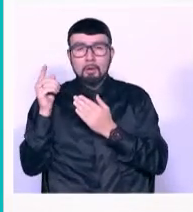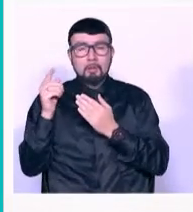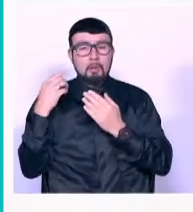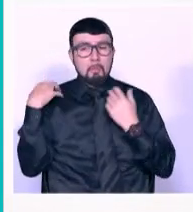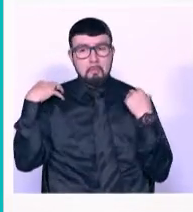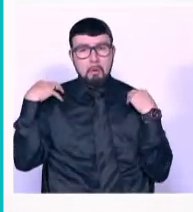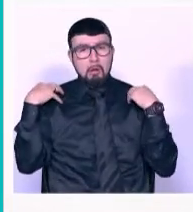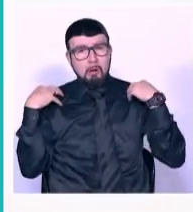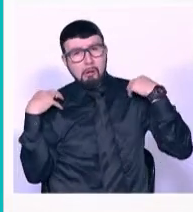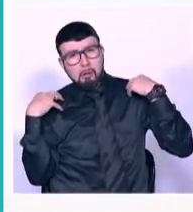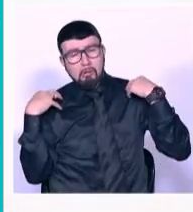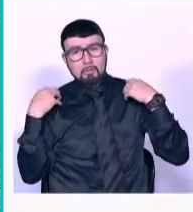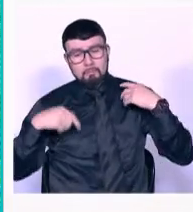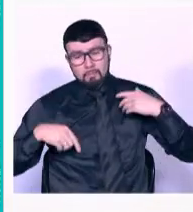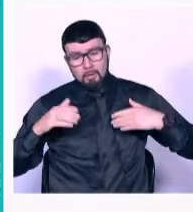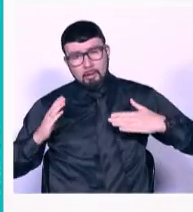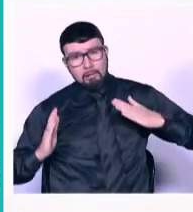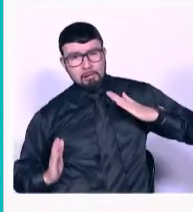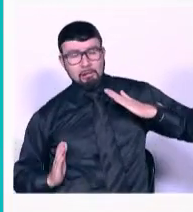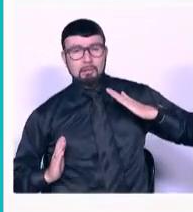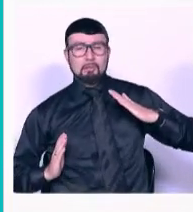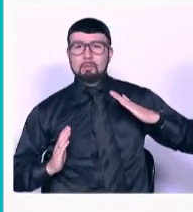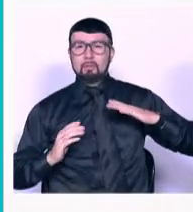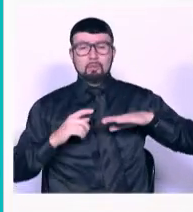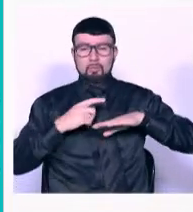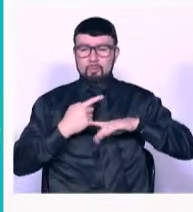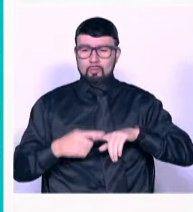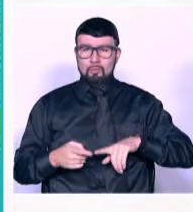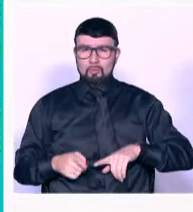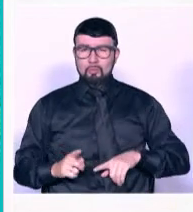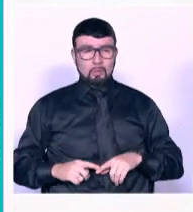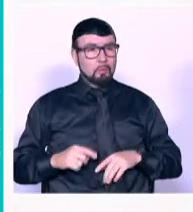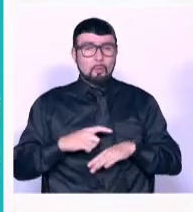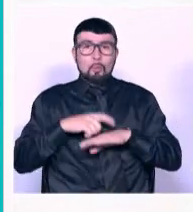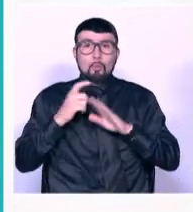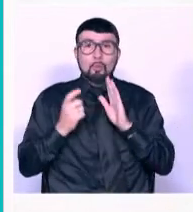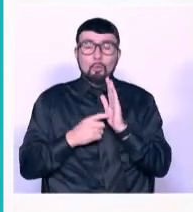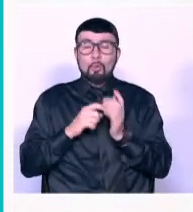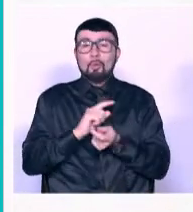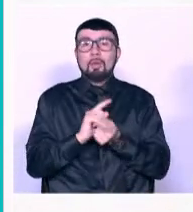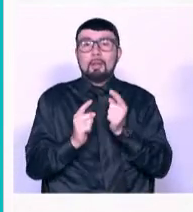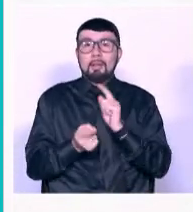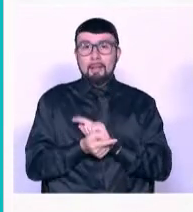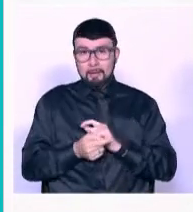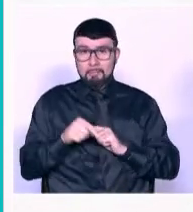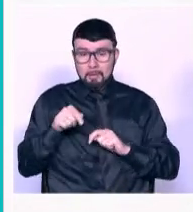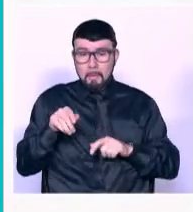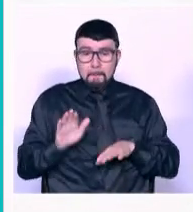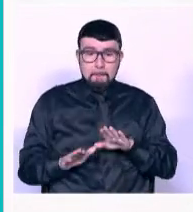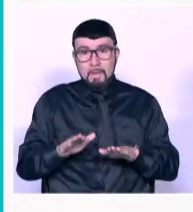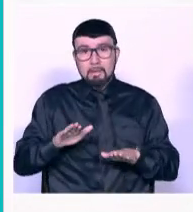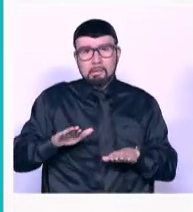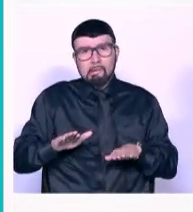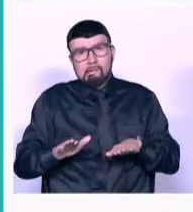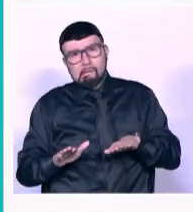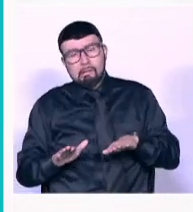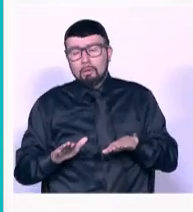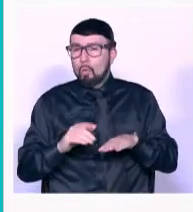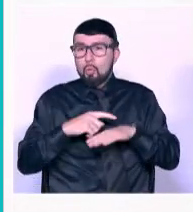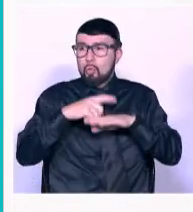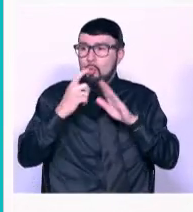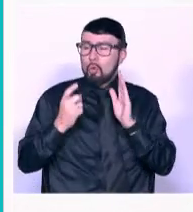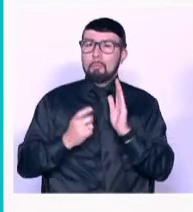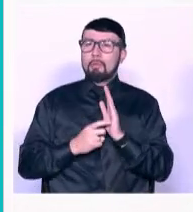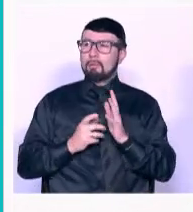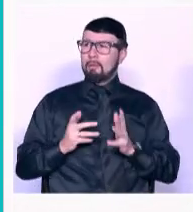hombros, la pelvis, la parte ilíaca, los tobillos y los pies. Por eso, si